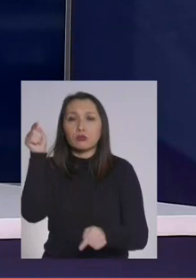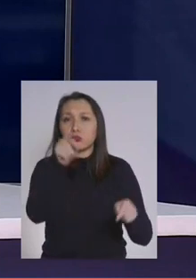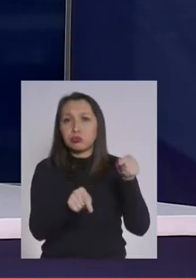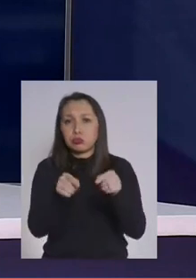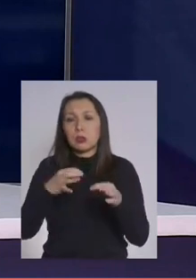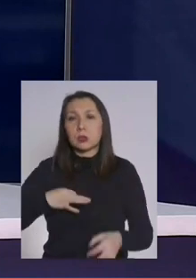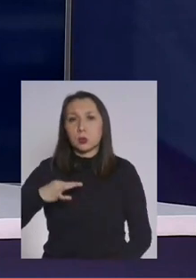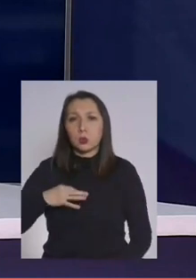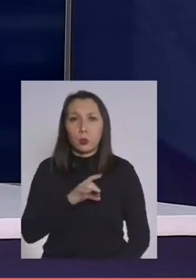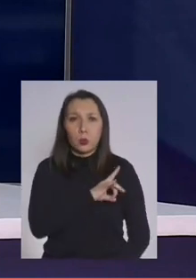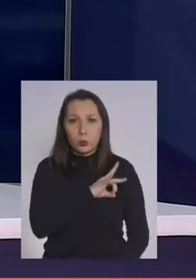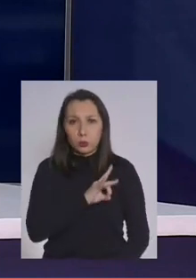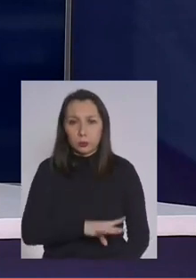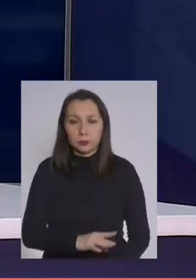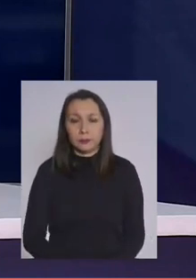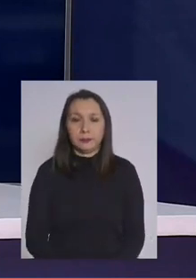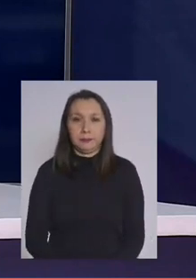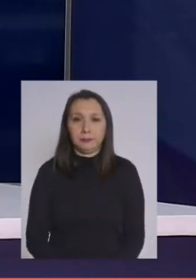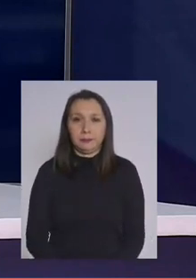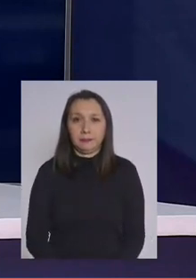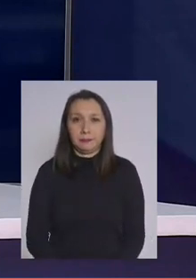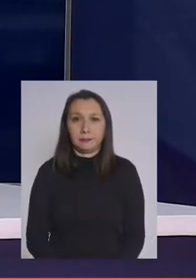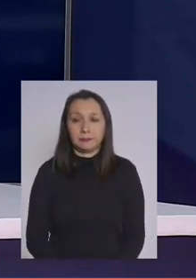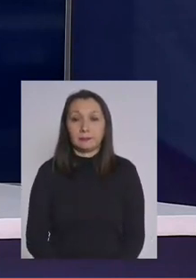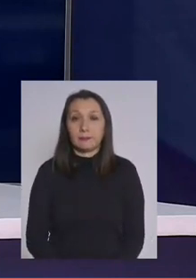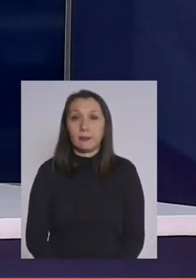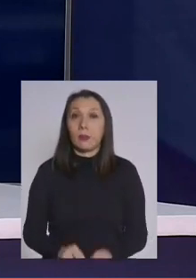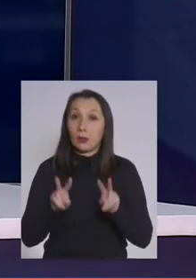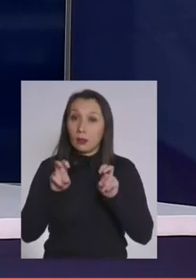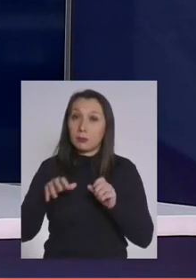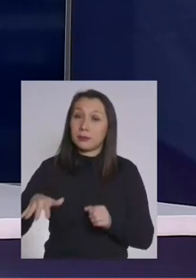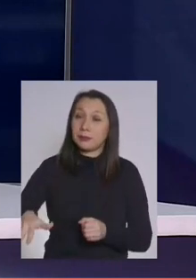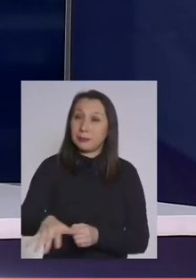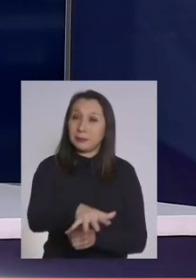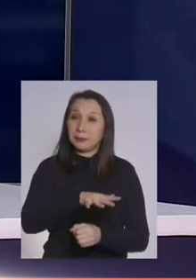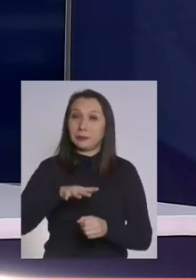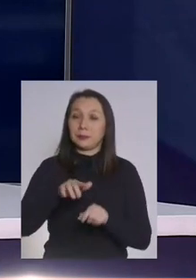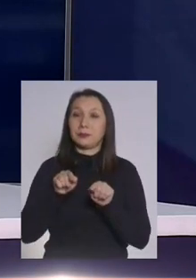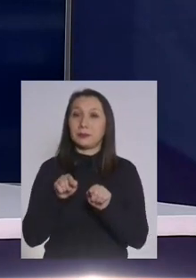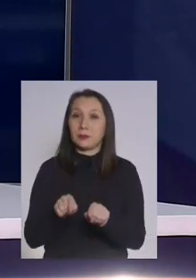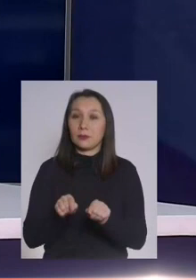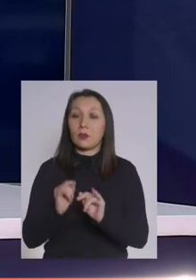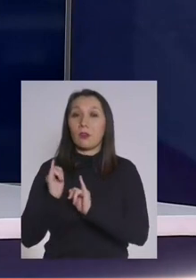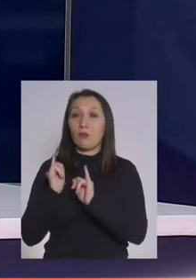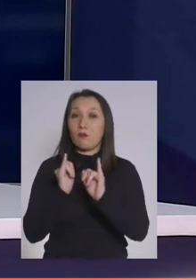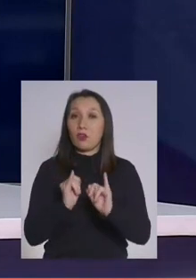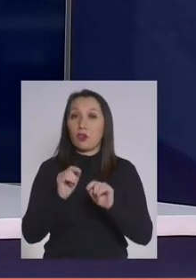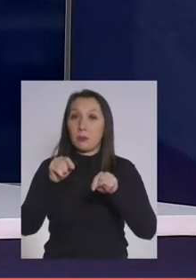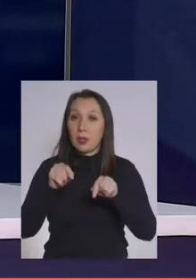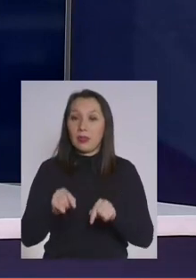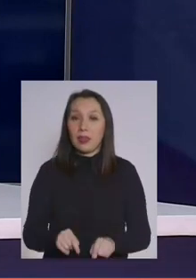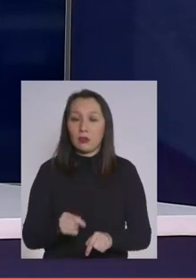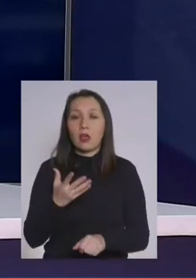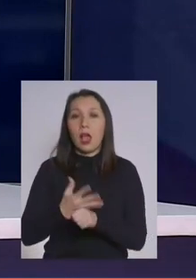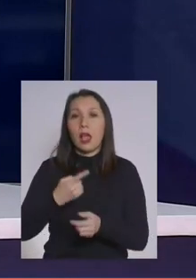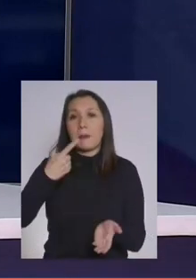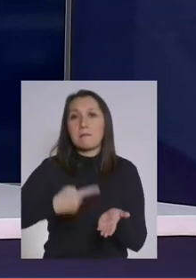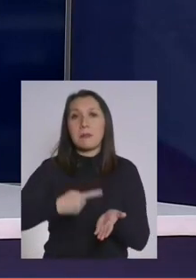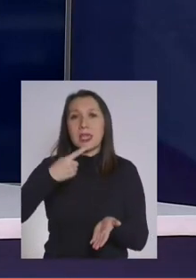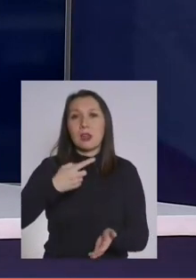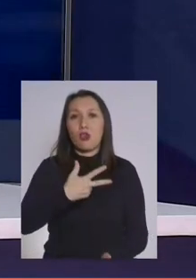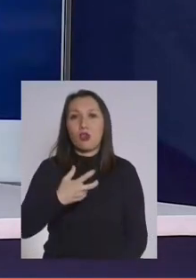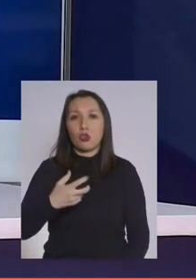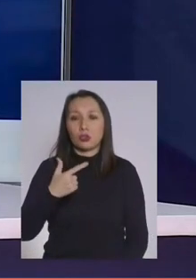ciudadanos de nuestro país en cuanto a la situación de el reporte del día de hoy tenemos mil